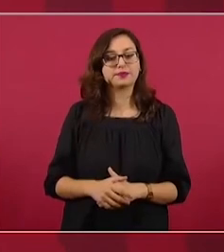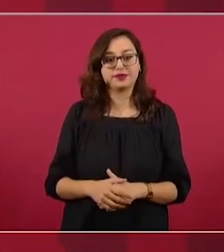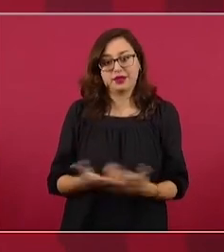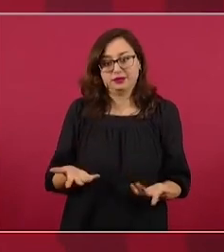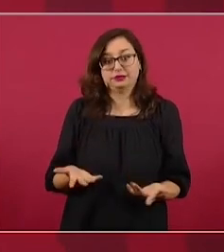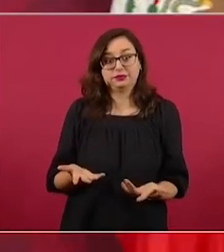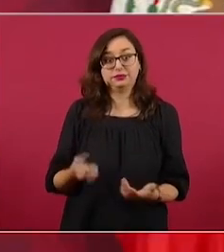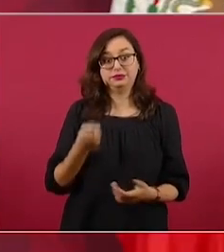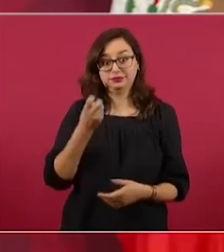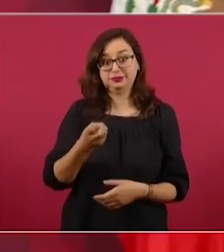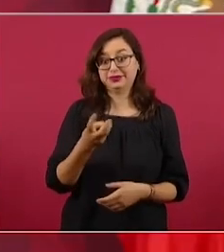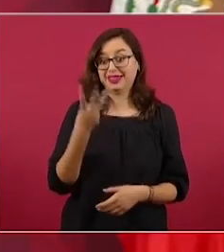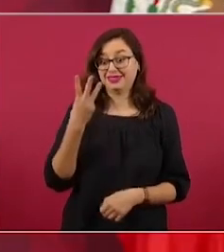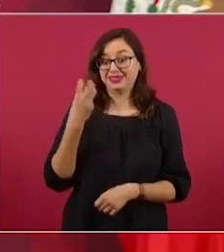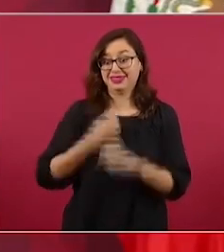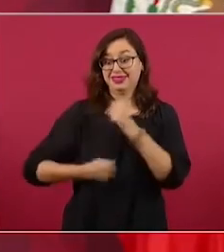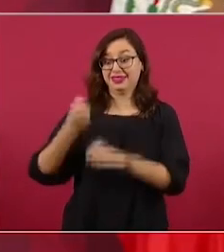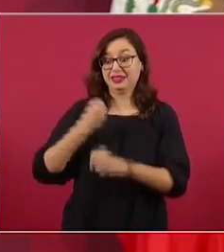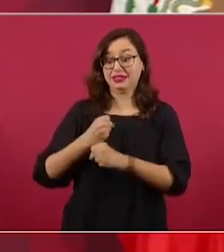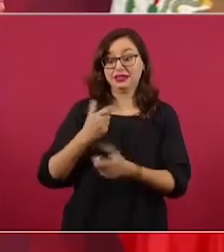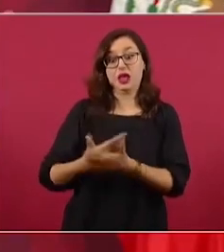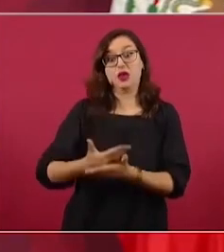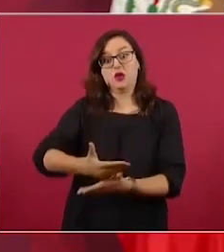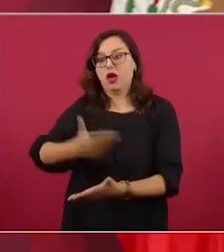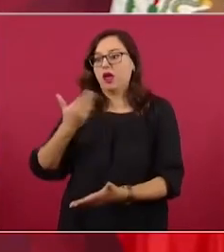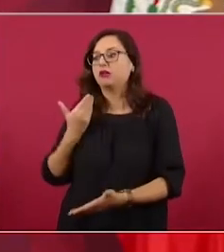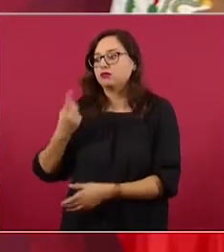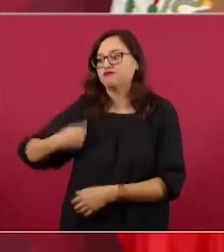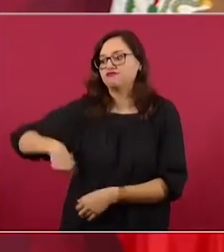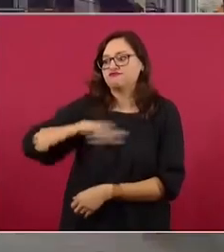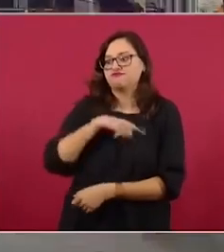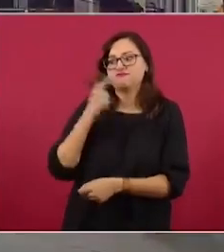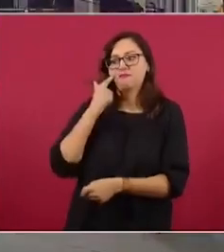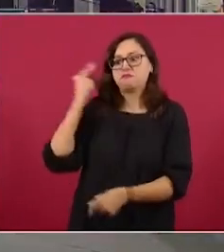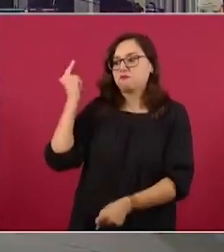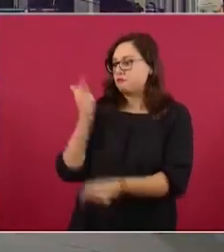Entonces, desde que llegamos a invertir en exploración,